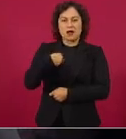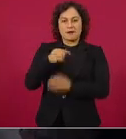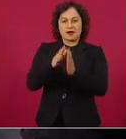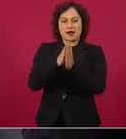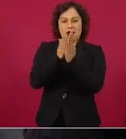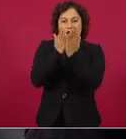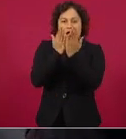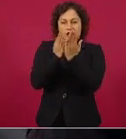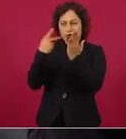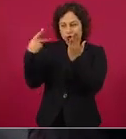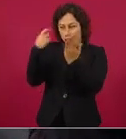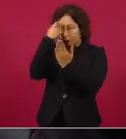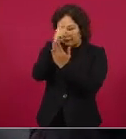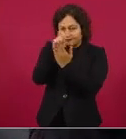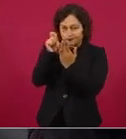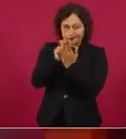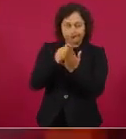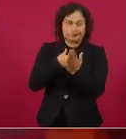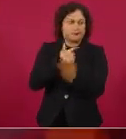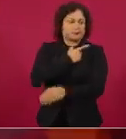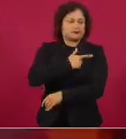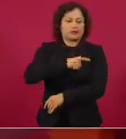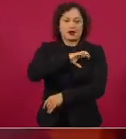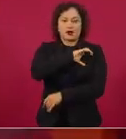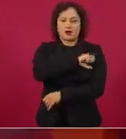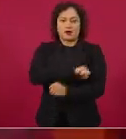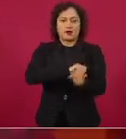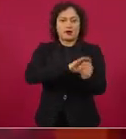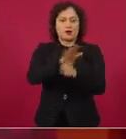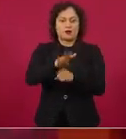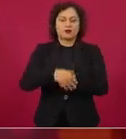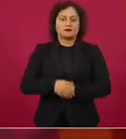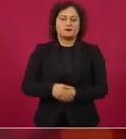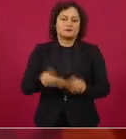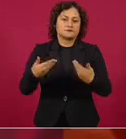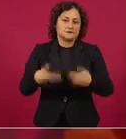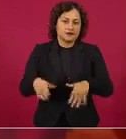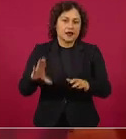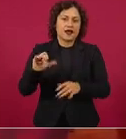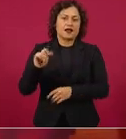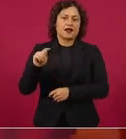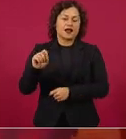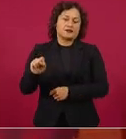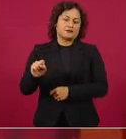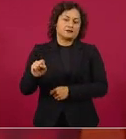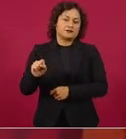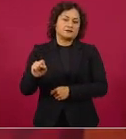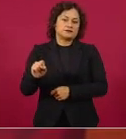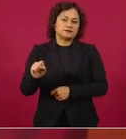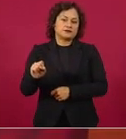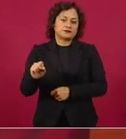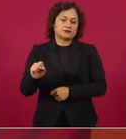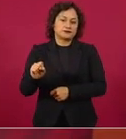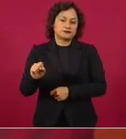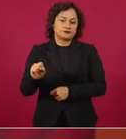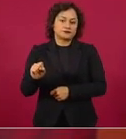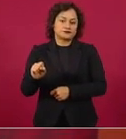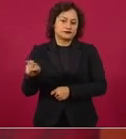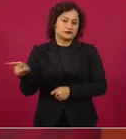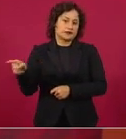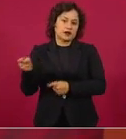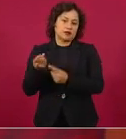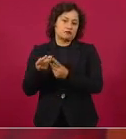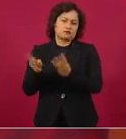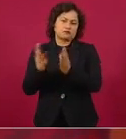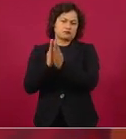bueno, aparte de que Katz es de los que ha escrito más, o sea, que ha hecho